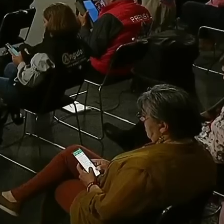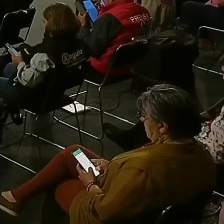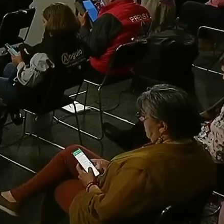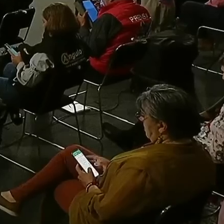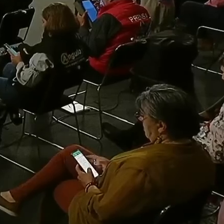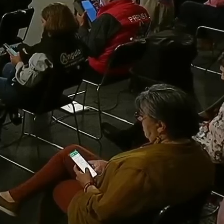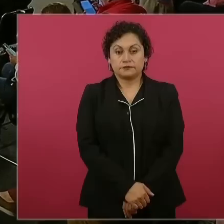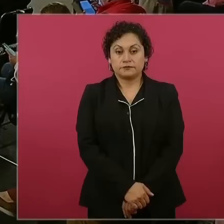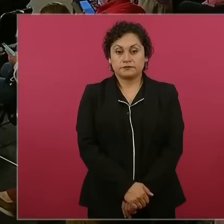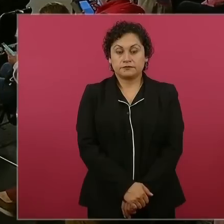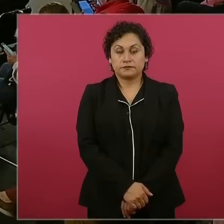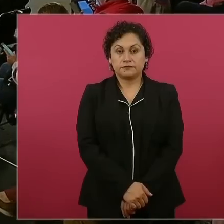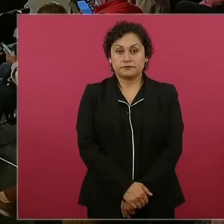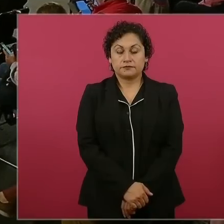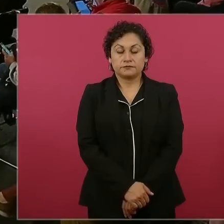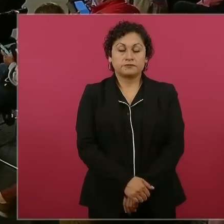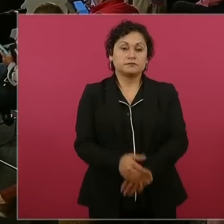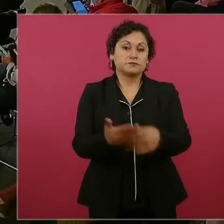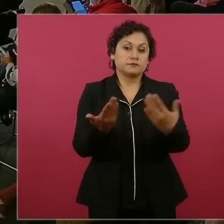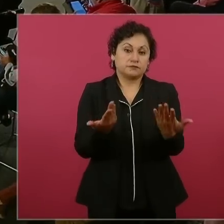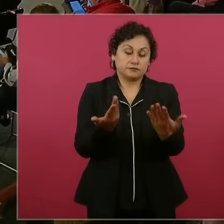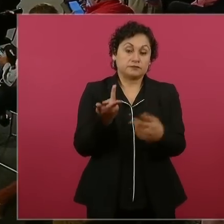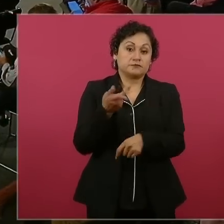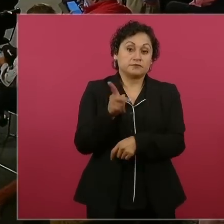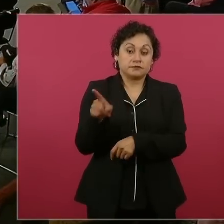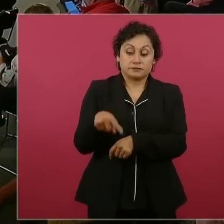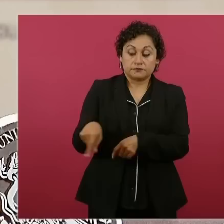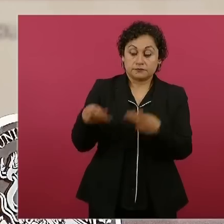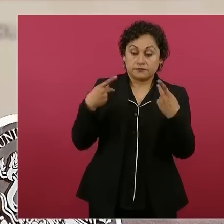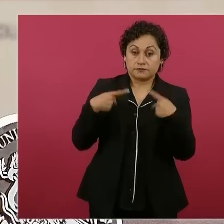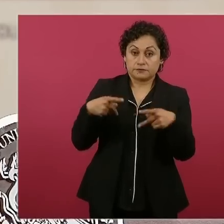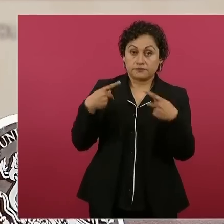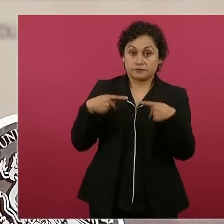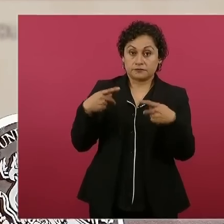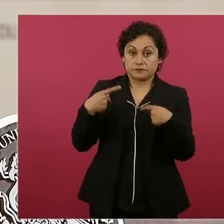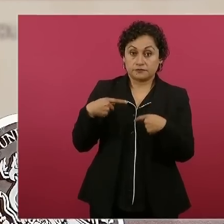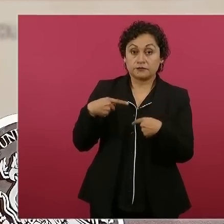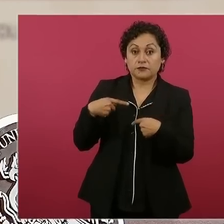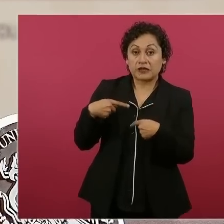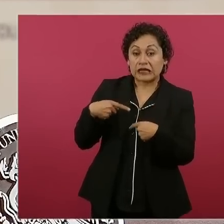del tema que abordaron los expertos, los aviondos de Televisa.